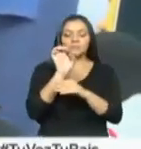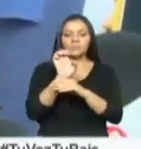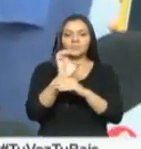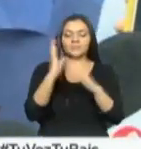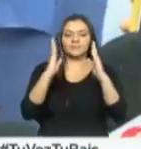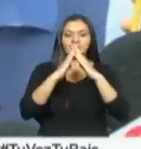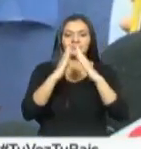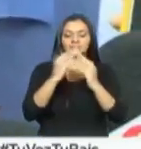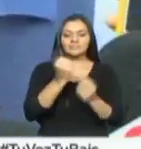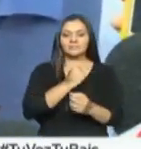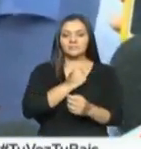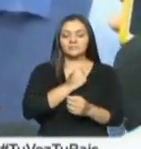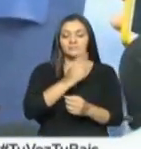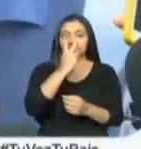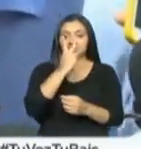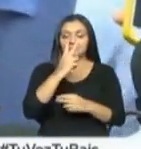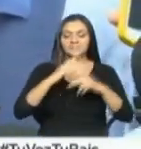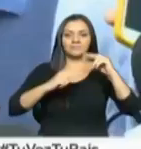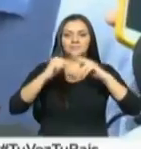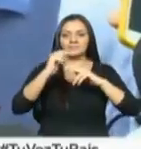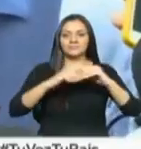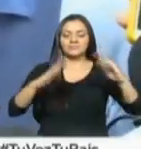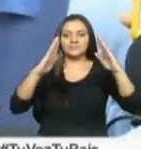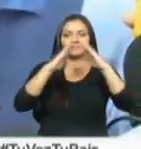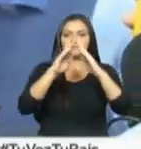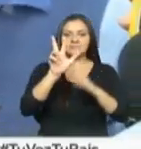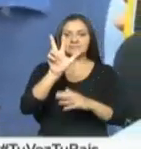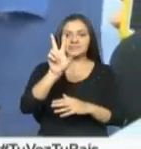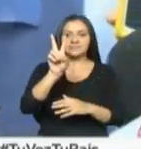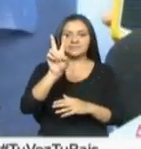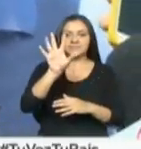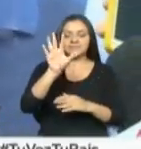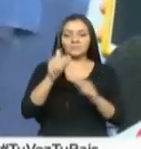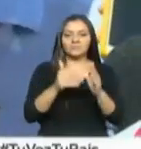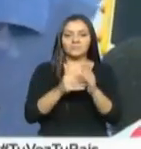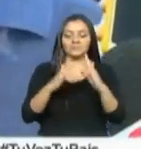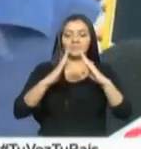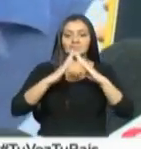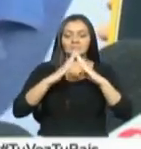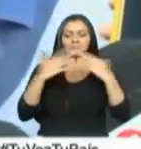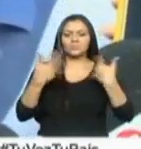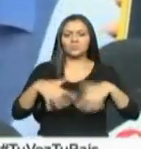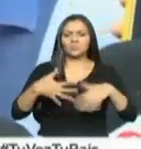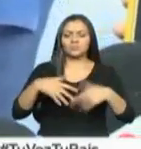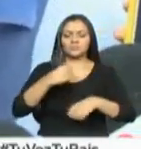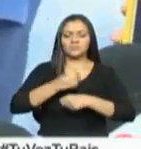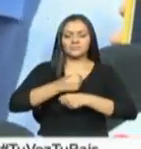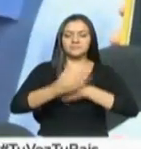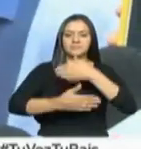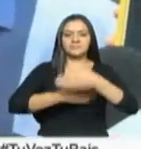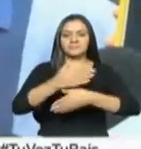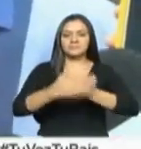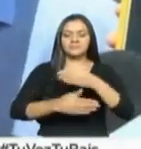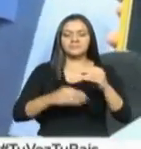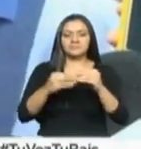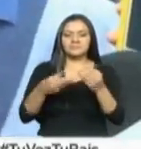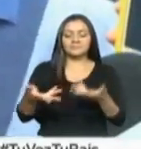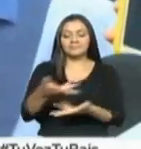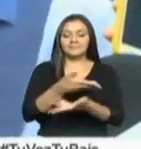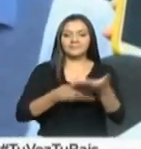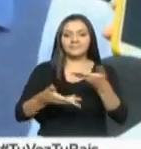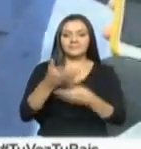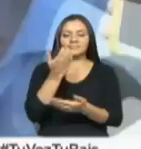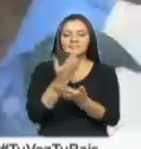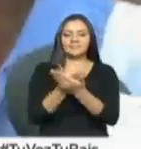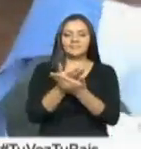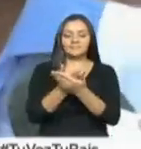propia. Imagínense cuando estemos construyendo 325 mil casas, la cantidad de empleo que se va a generar, el dinamismo económico que esto